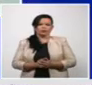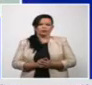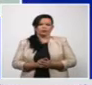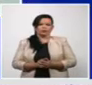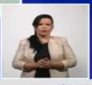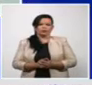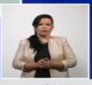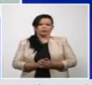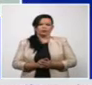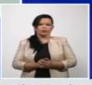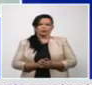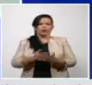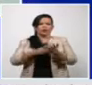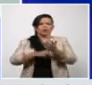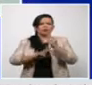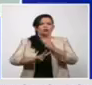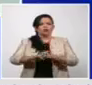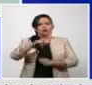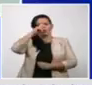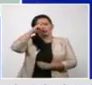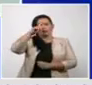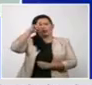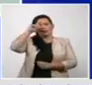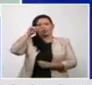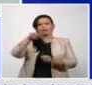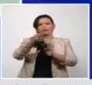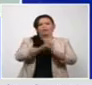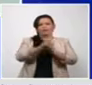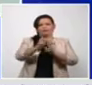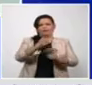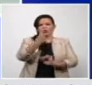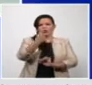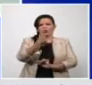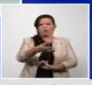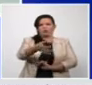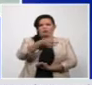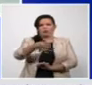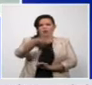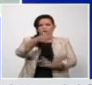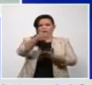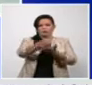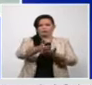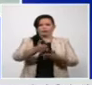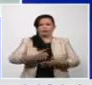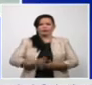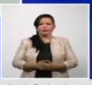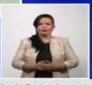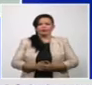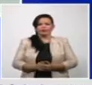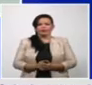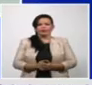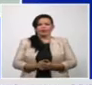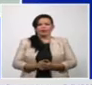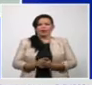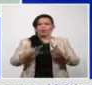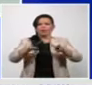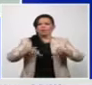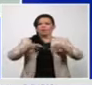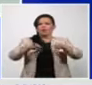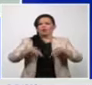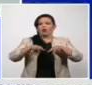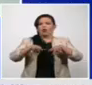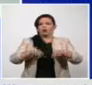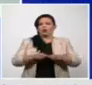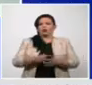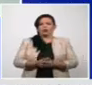En la provincia de Santi Espíritu se confirma un caso autóctono del municipio Cabecera. En Morón 28, en Ciego